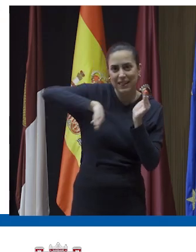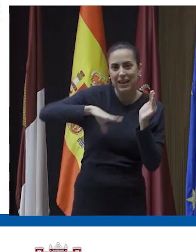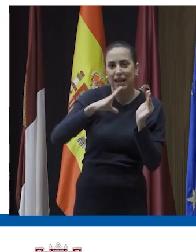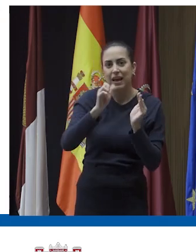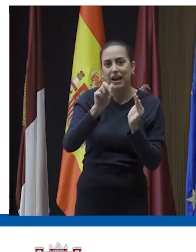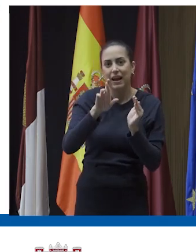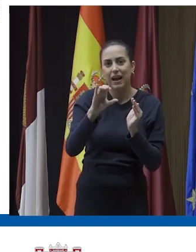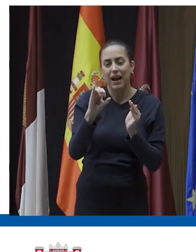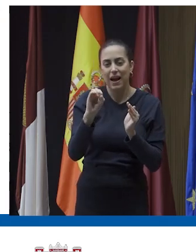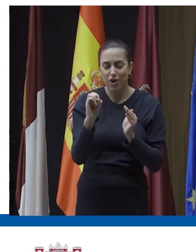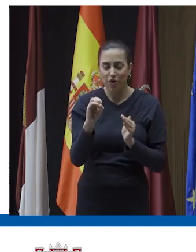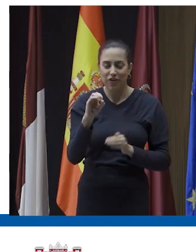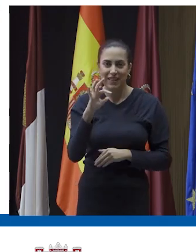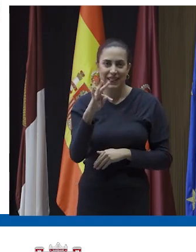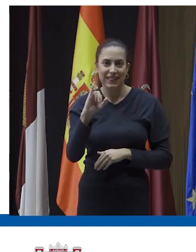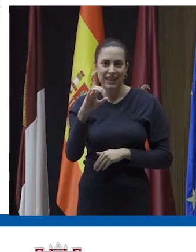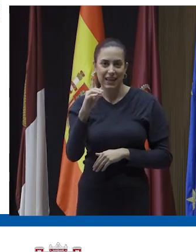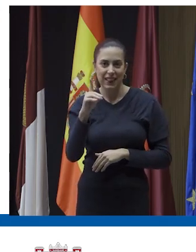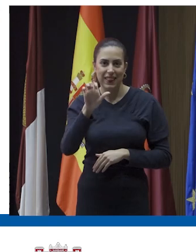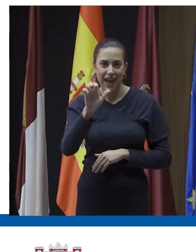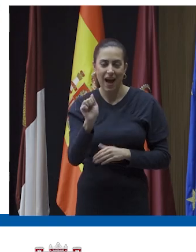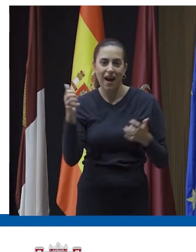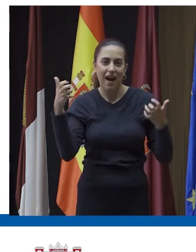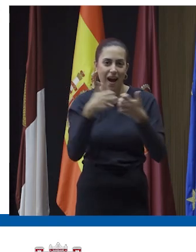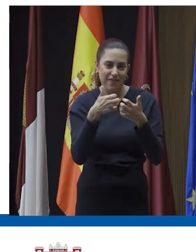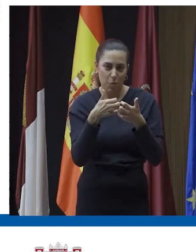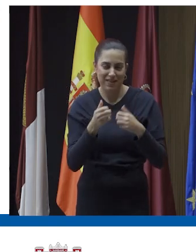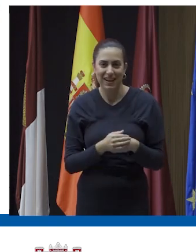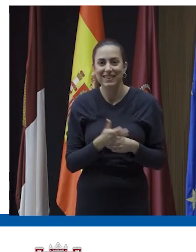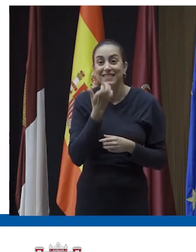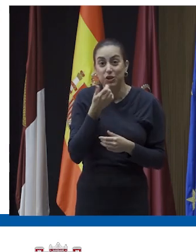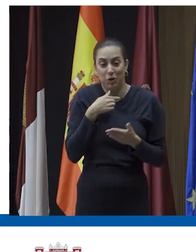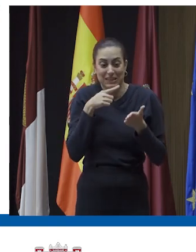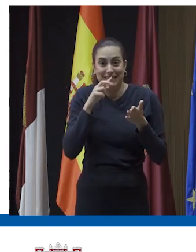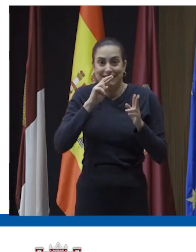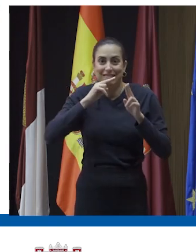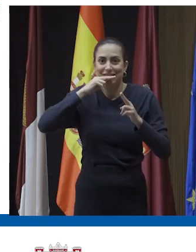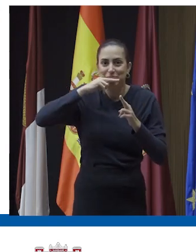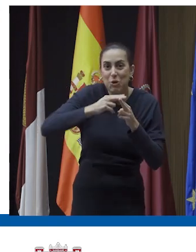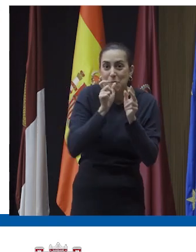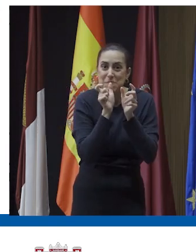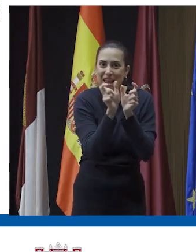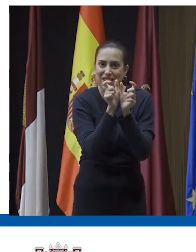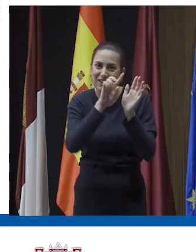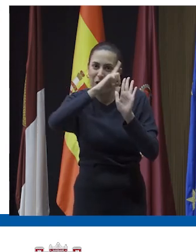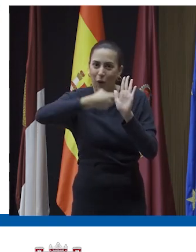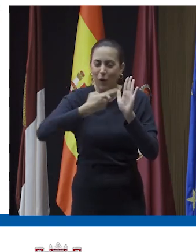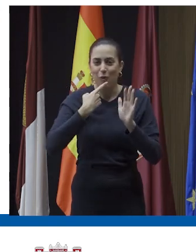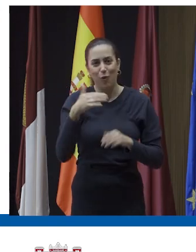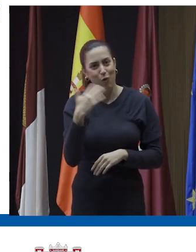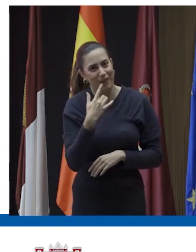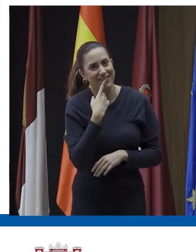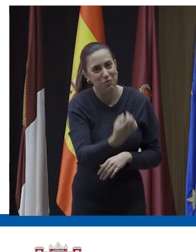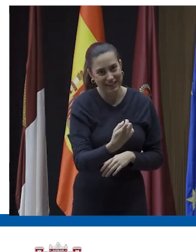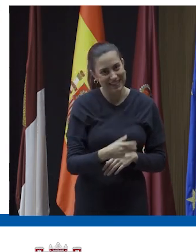carotidea atraumática. Digo, bueno, si lo digo del tirón... Con esto,